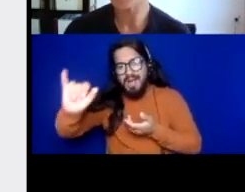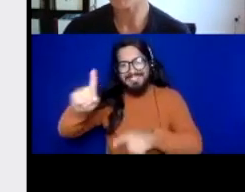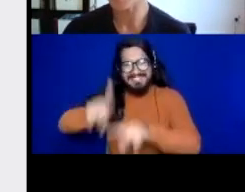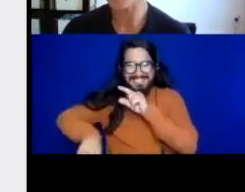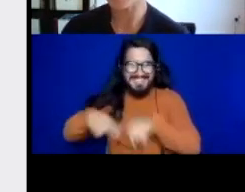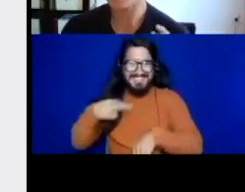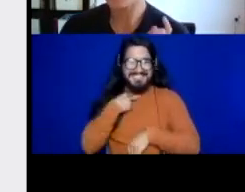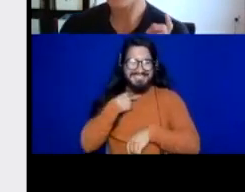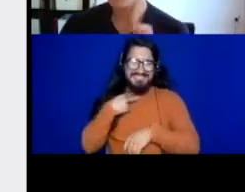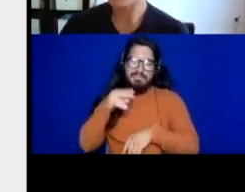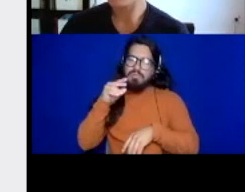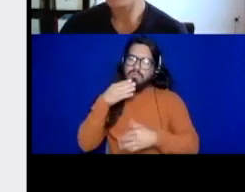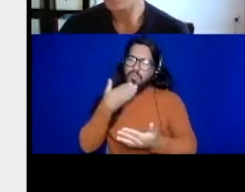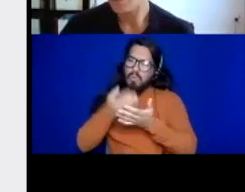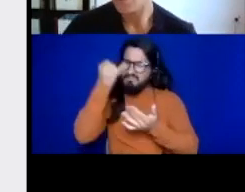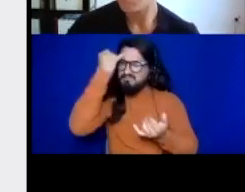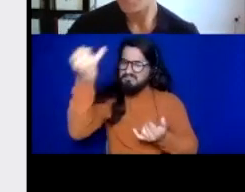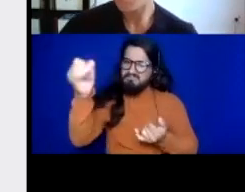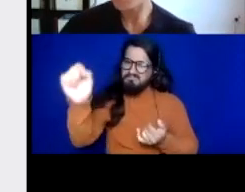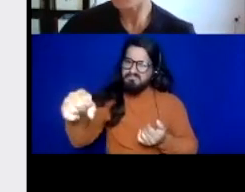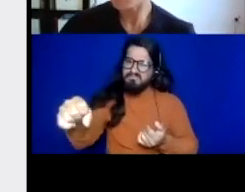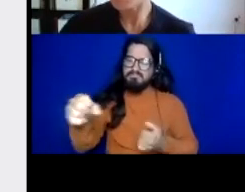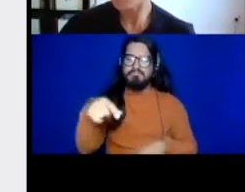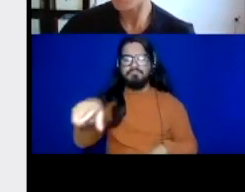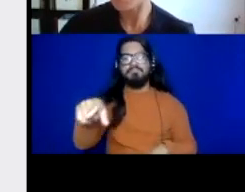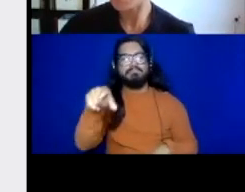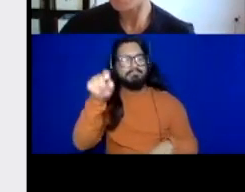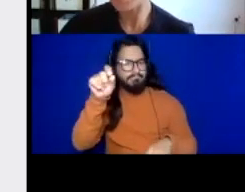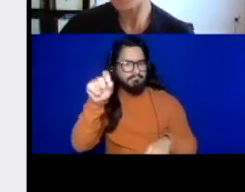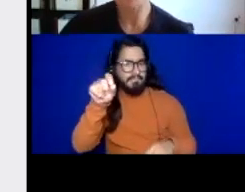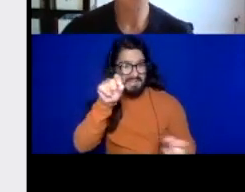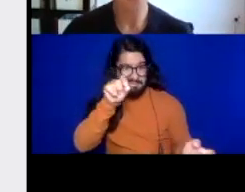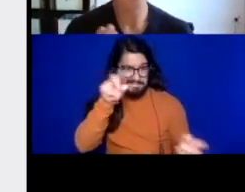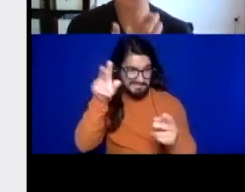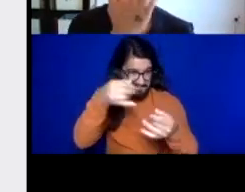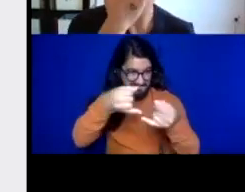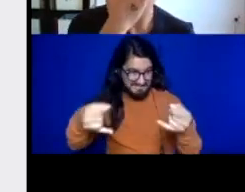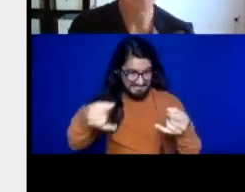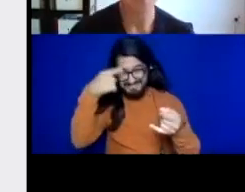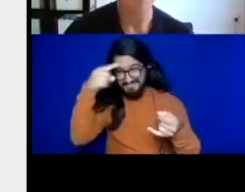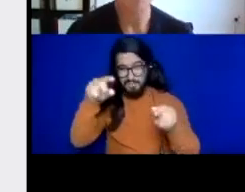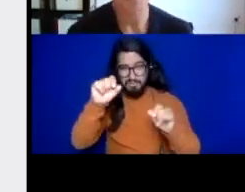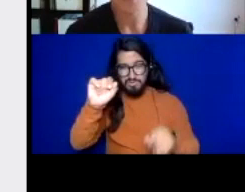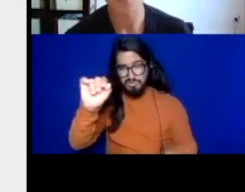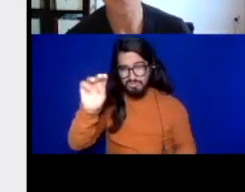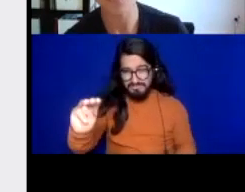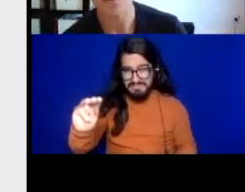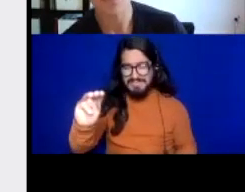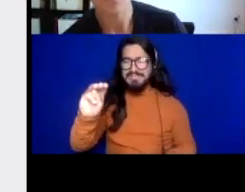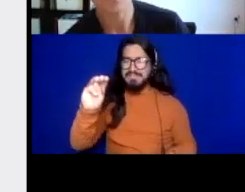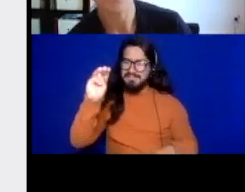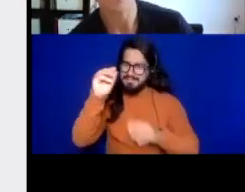no mueven su aplicación de Outfit a tiempo. Entonces vamos a hablar de, yo puse algunos enlaces aquí para las cuentas de